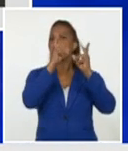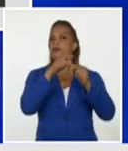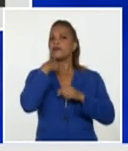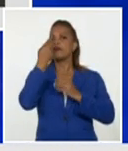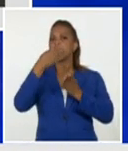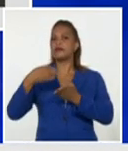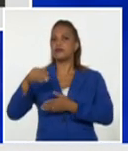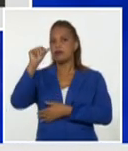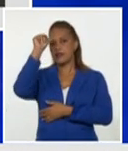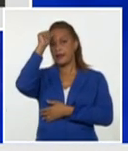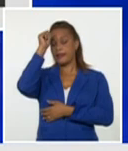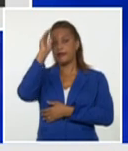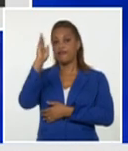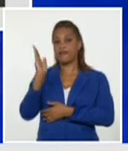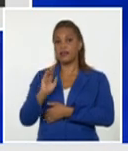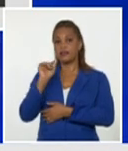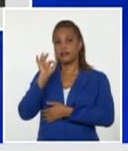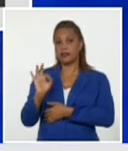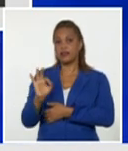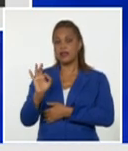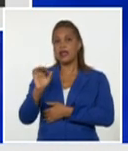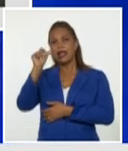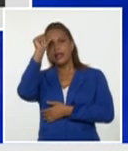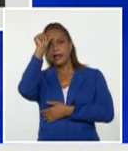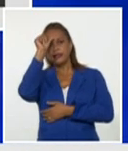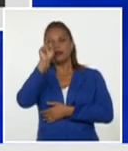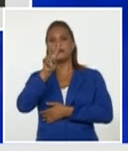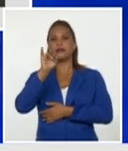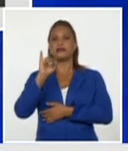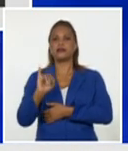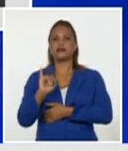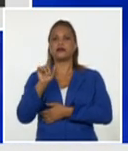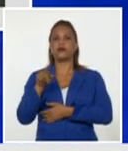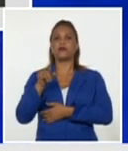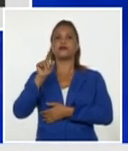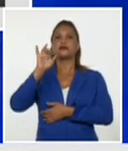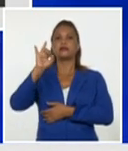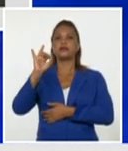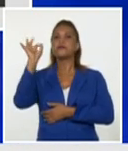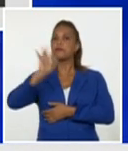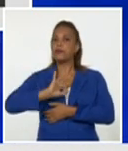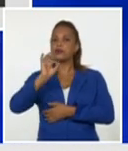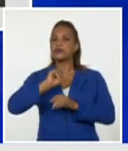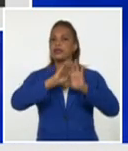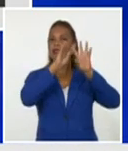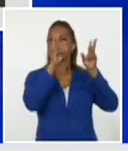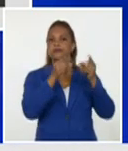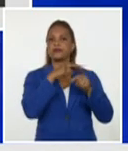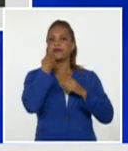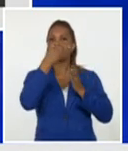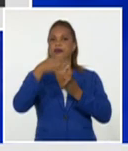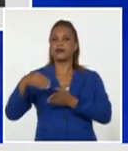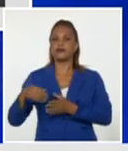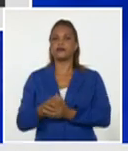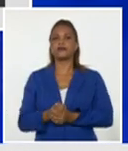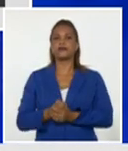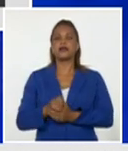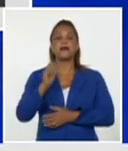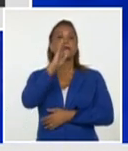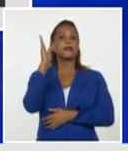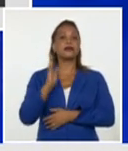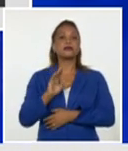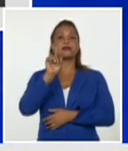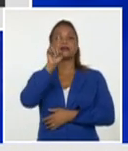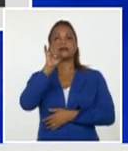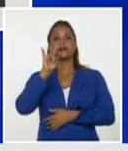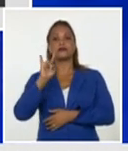y Brasil, la India con el 26,7% de todos los fallecidos y Brasil con el 19%.